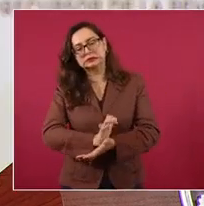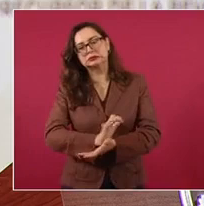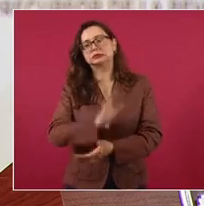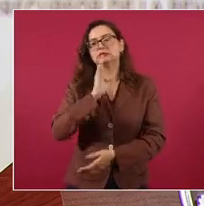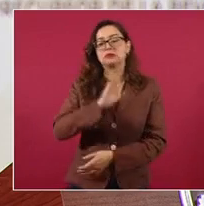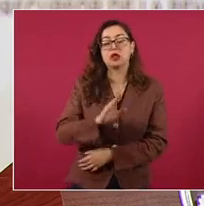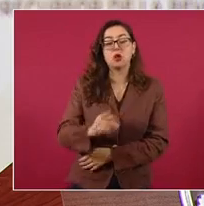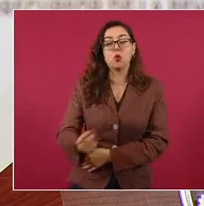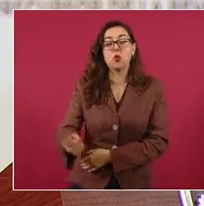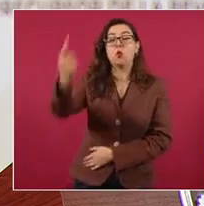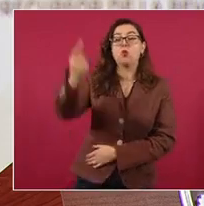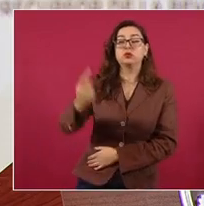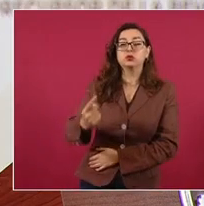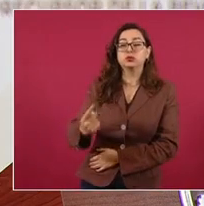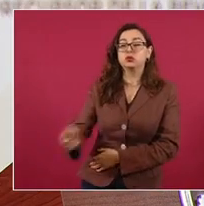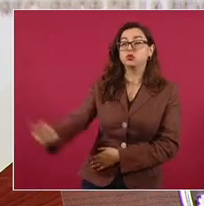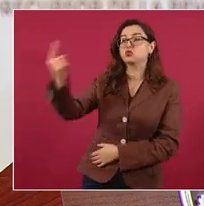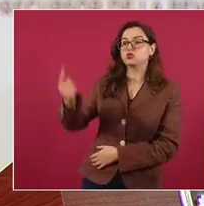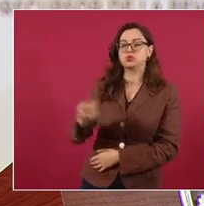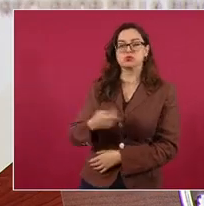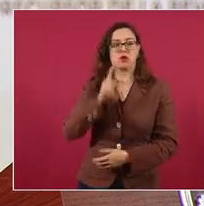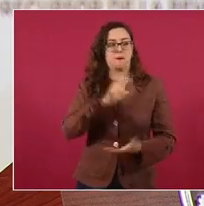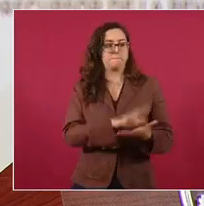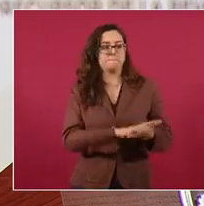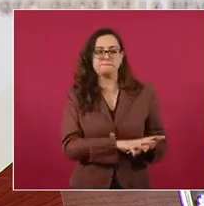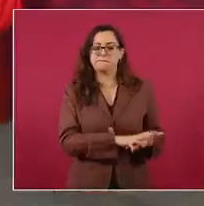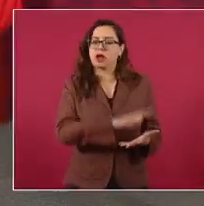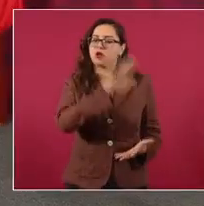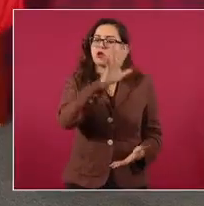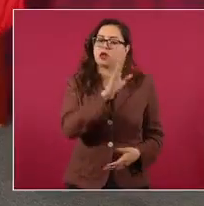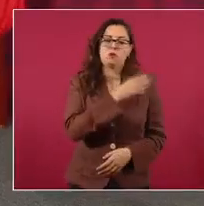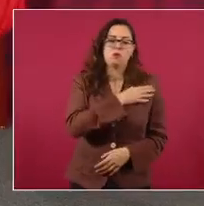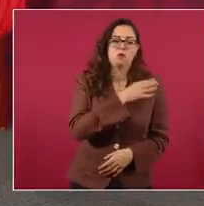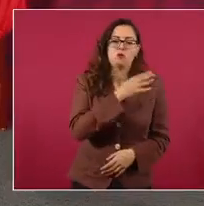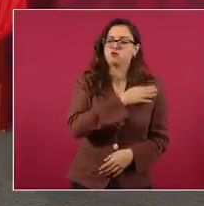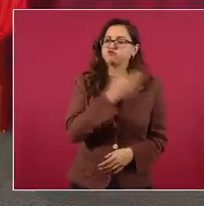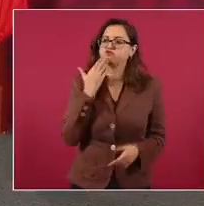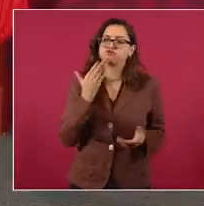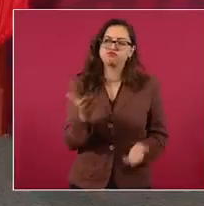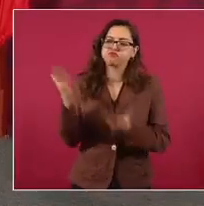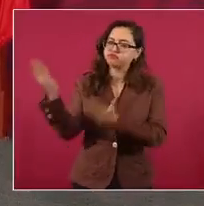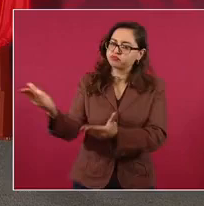fraternos. Les puedo contar muchas anécdotas.